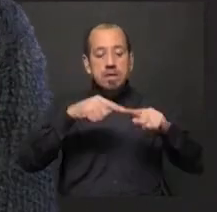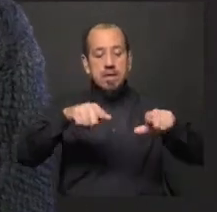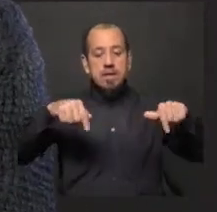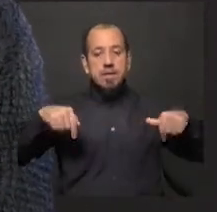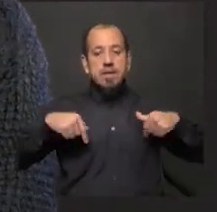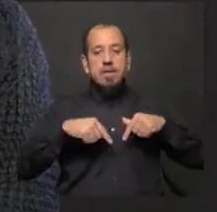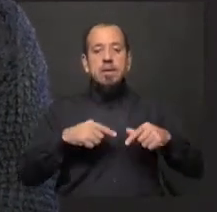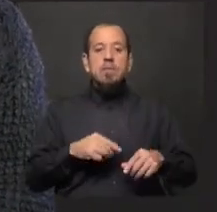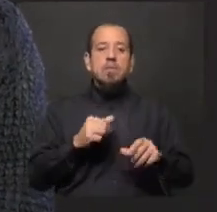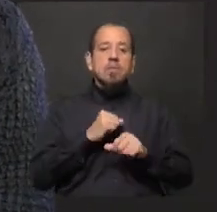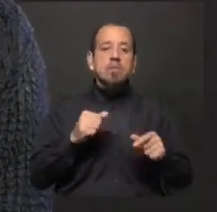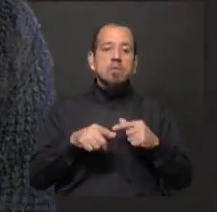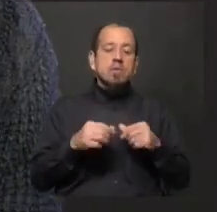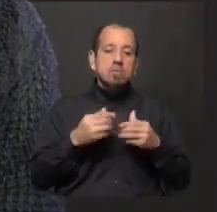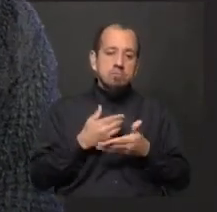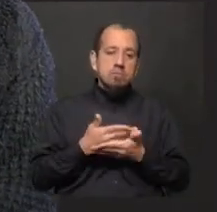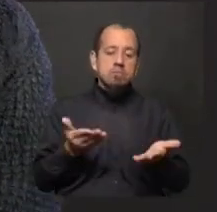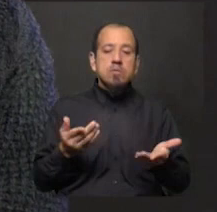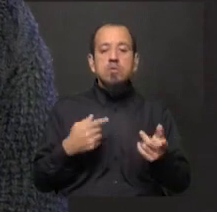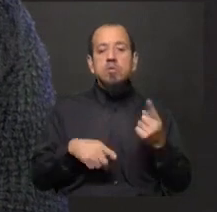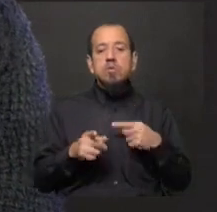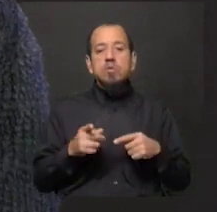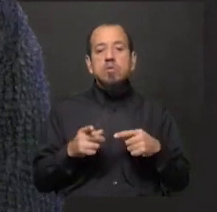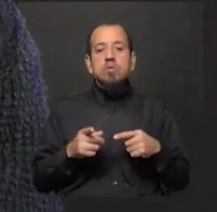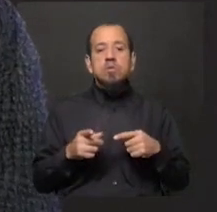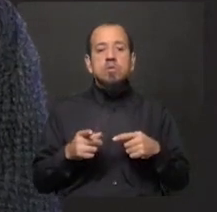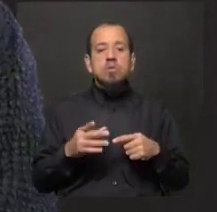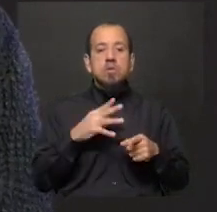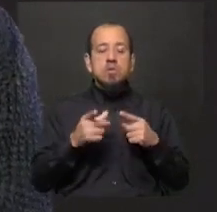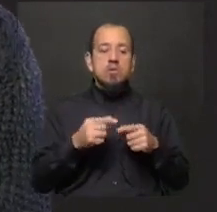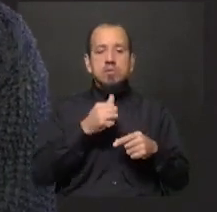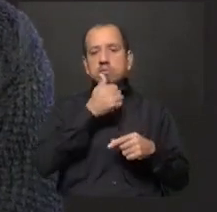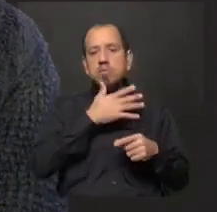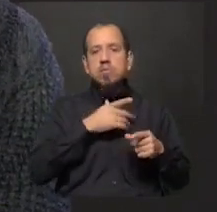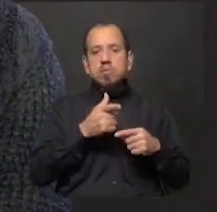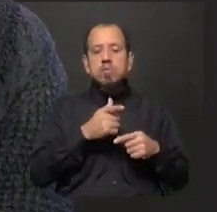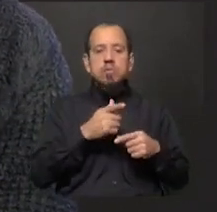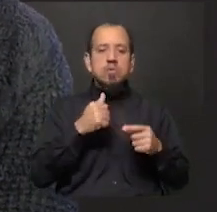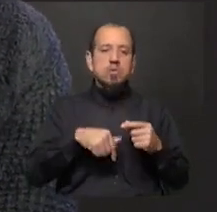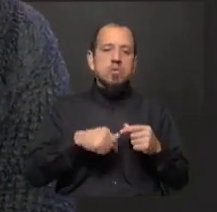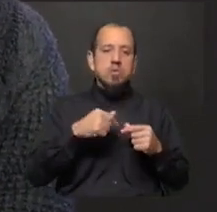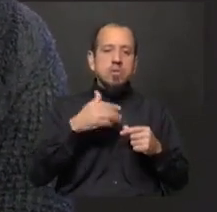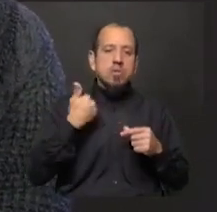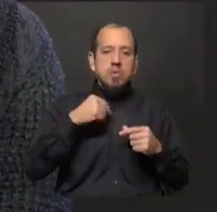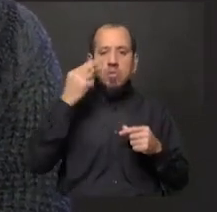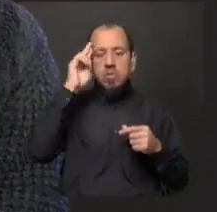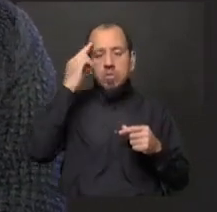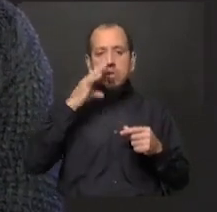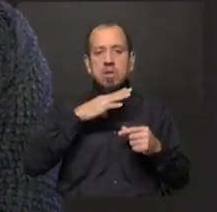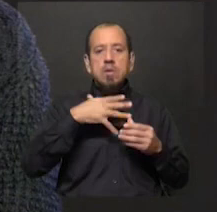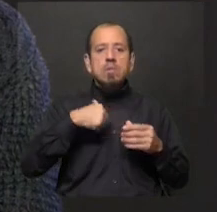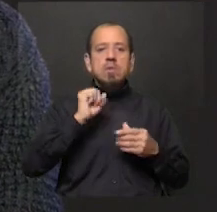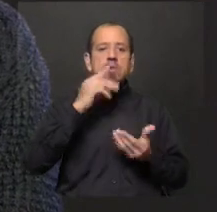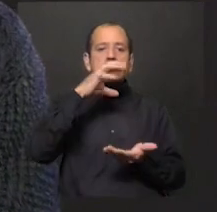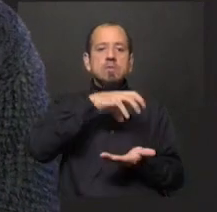le pudimos dar más despliegue y tal Y así como eso pasa las historietas del río de la plata por ejemplo tienen mayor presencia y más stands